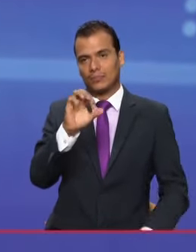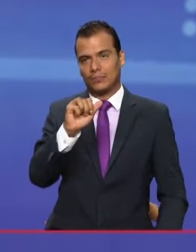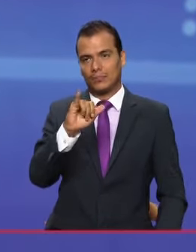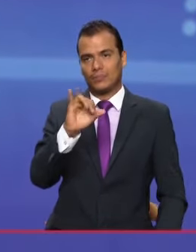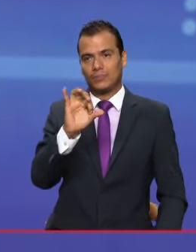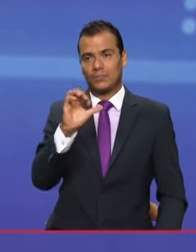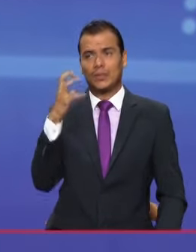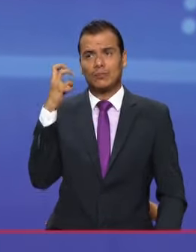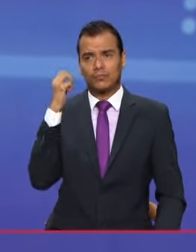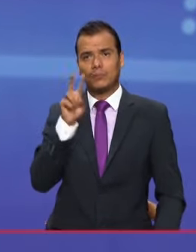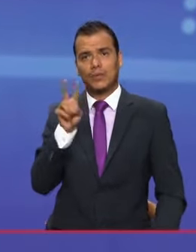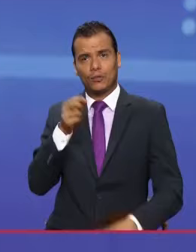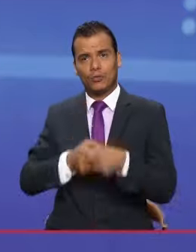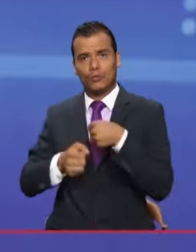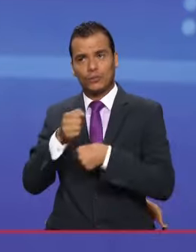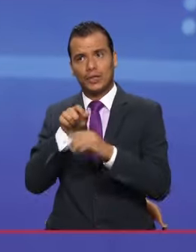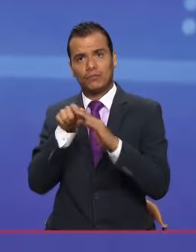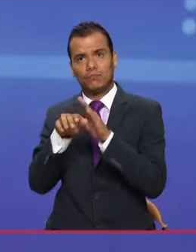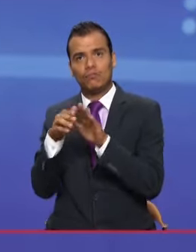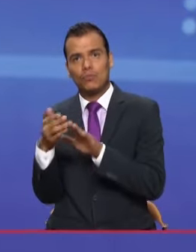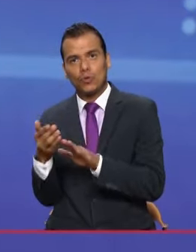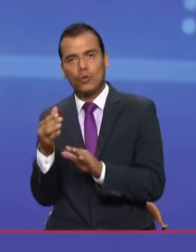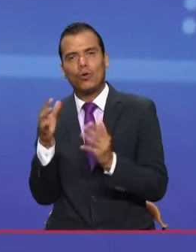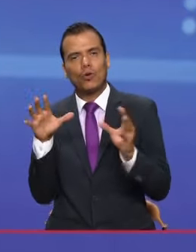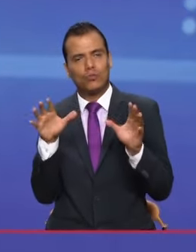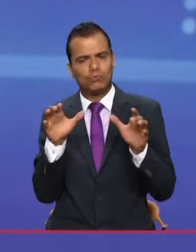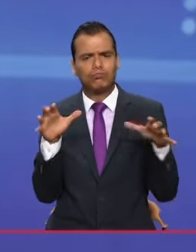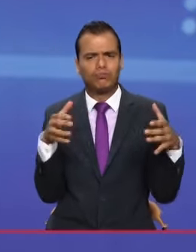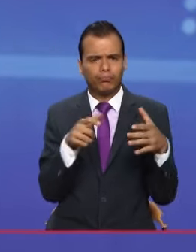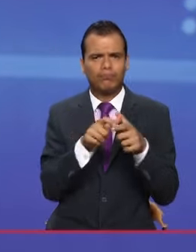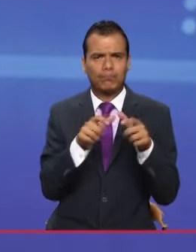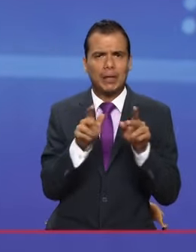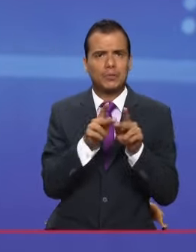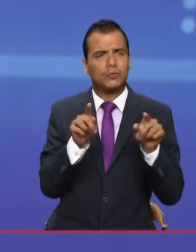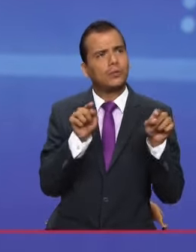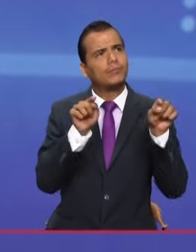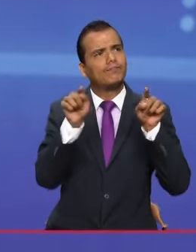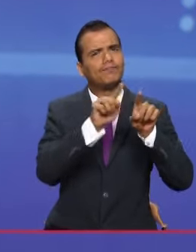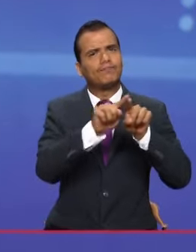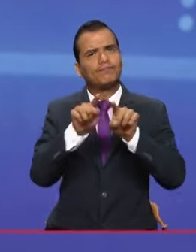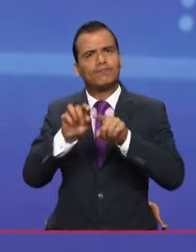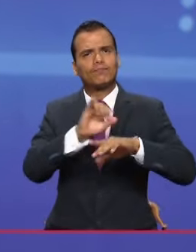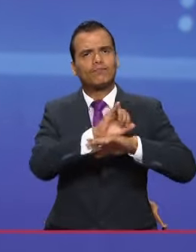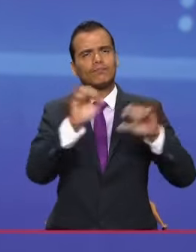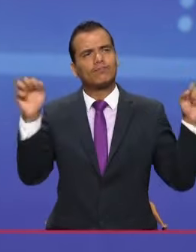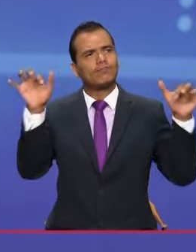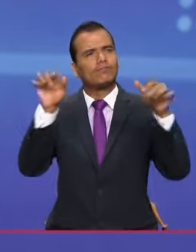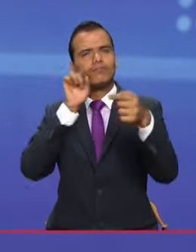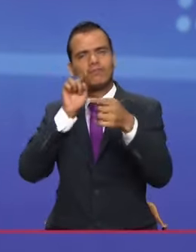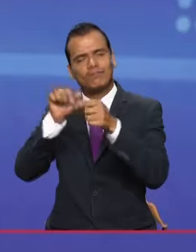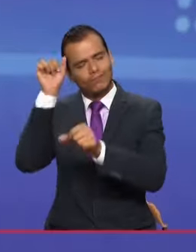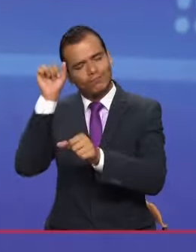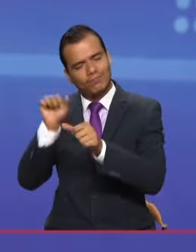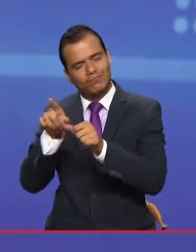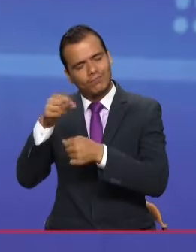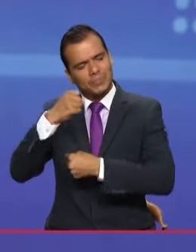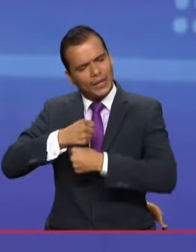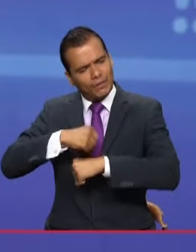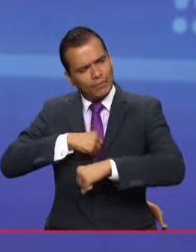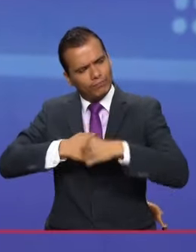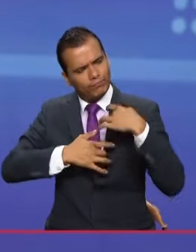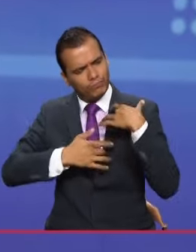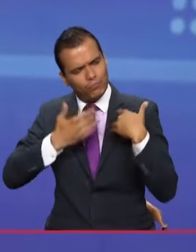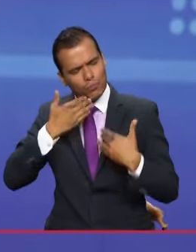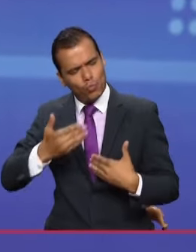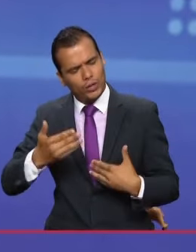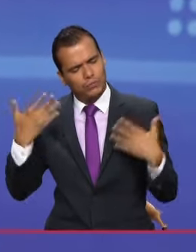Duarte cancino en distintos puntos de Cali la gente se ha reunido para recordar sus obras y su trabajo social a esta hora en la